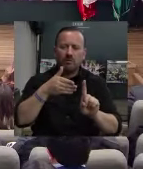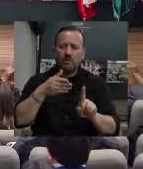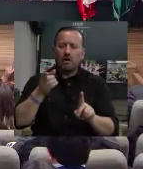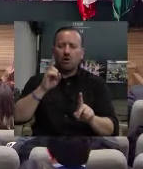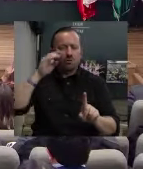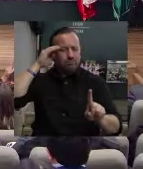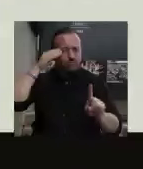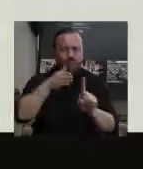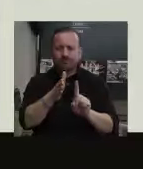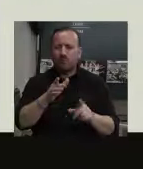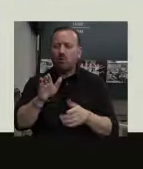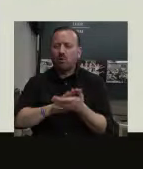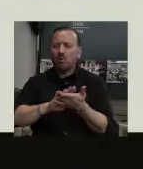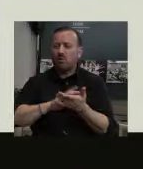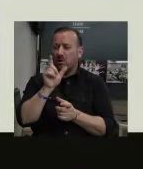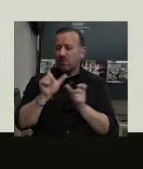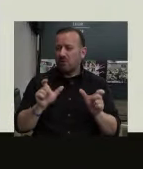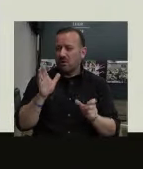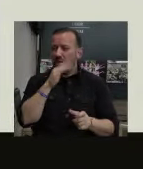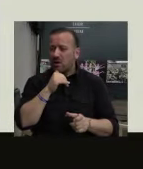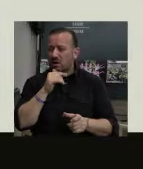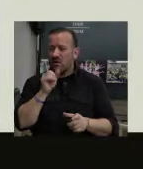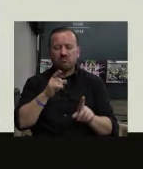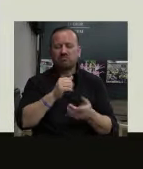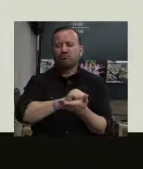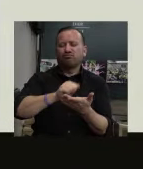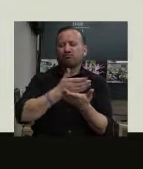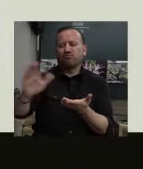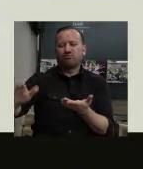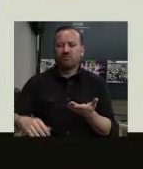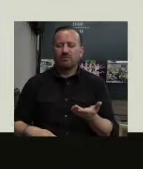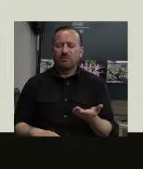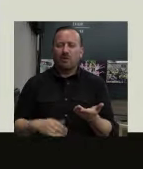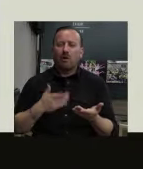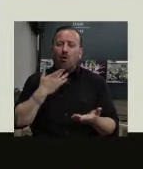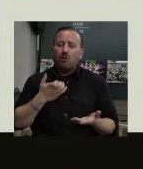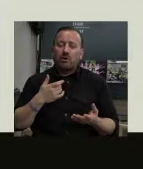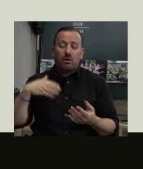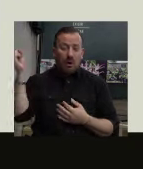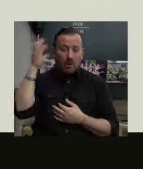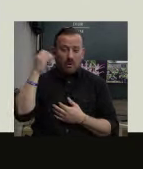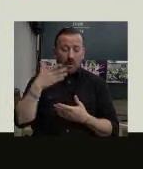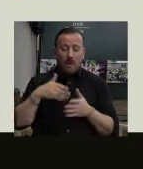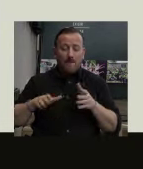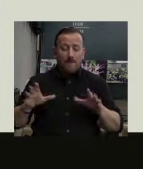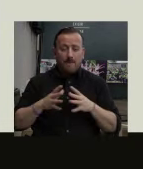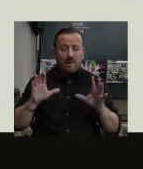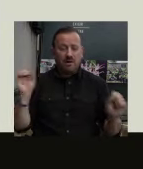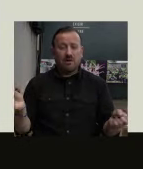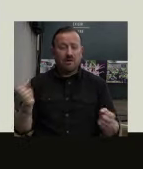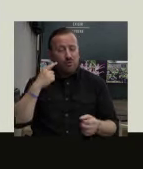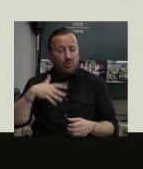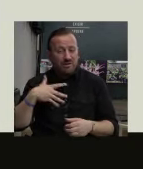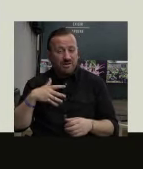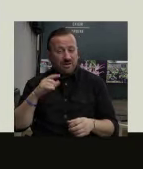pegue a nadie por más lindo que sea no va porque la lección más importante en la vida se llama aprender a